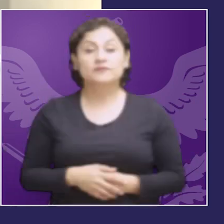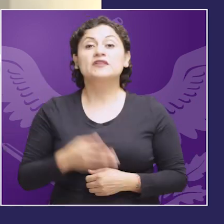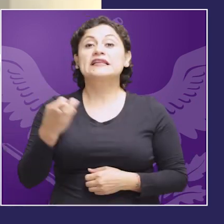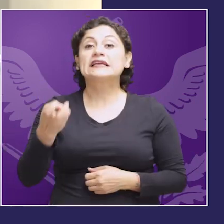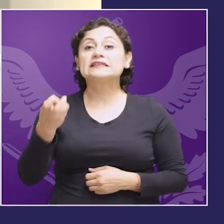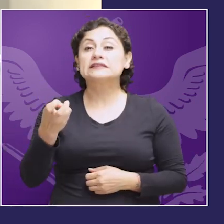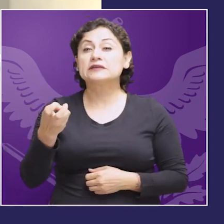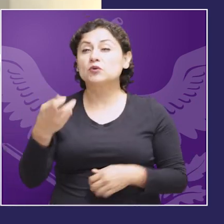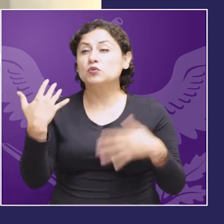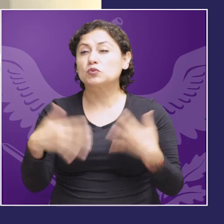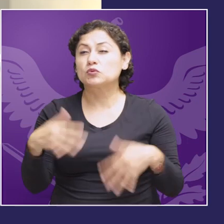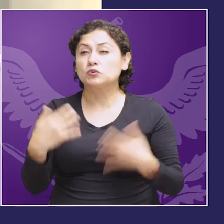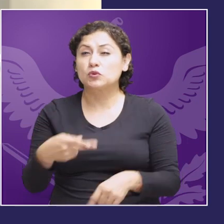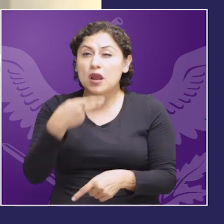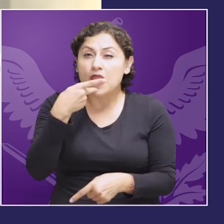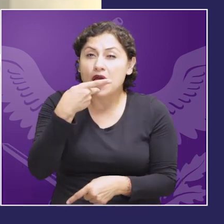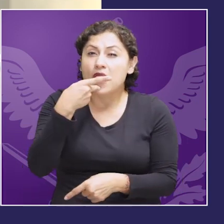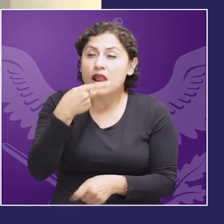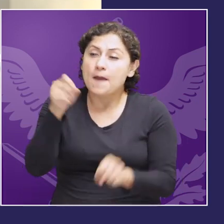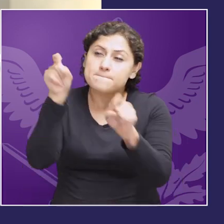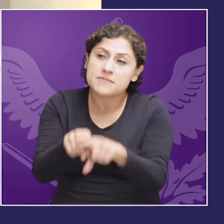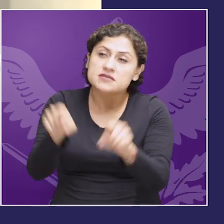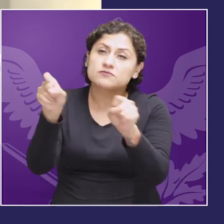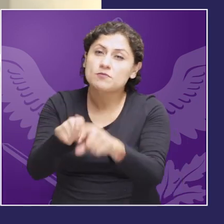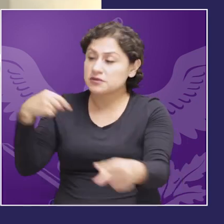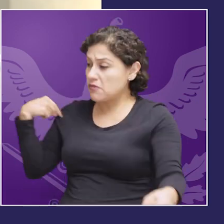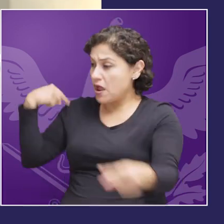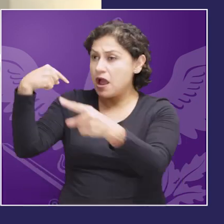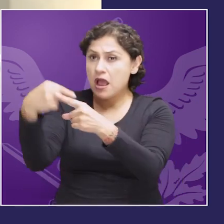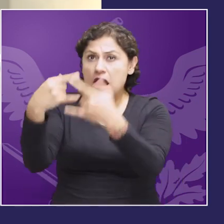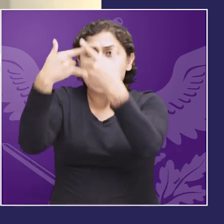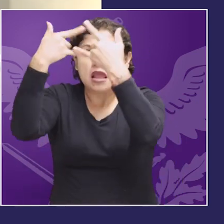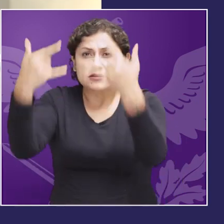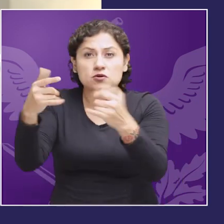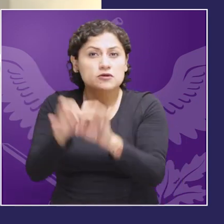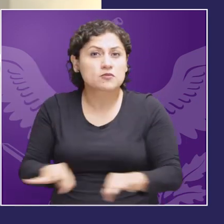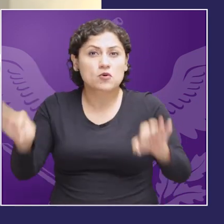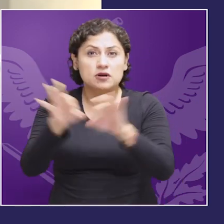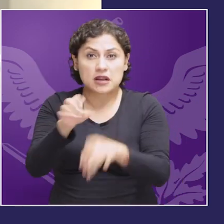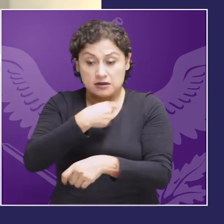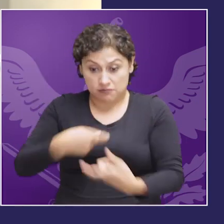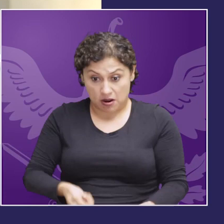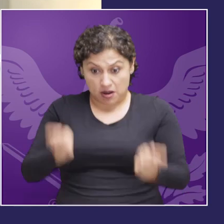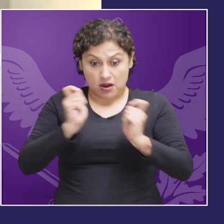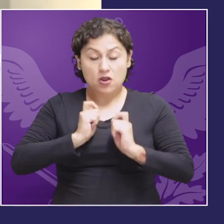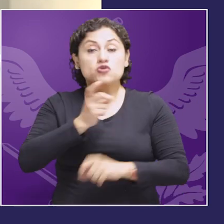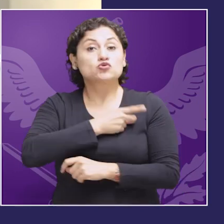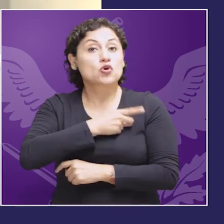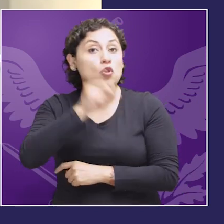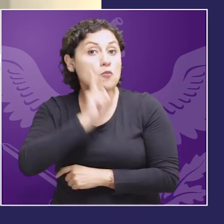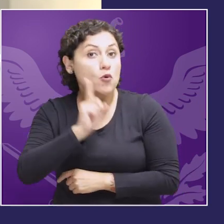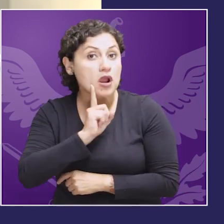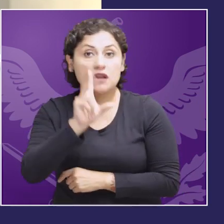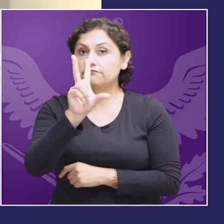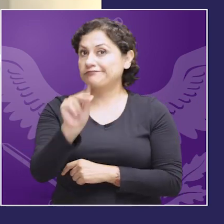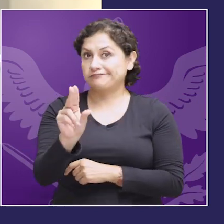y construir, y que requiere la alianza con los hombres. Este discurso de la igualdad es tan histórico,